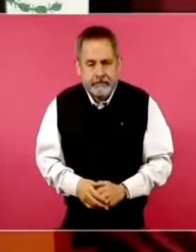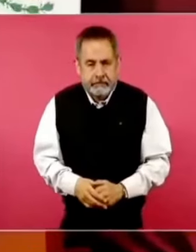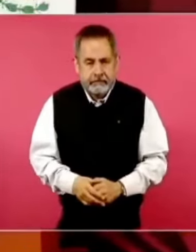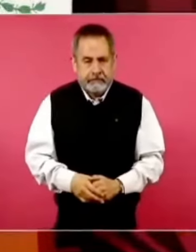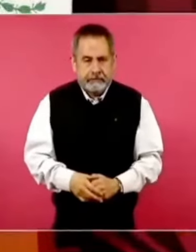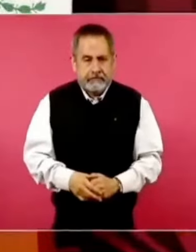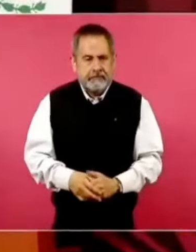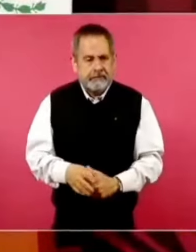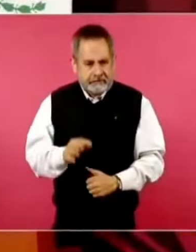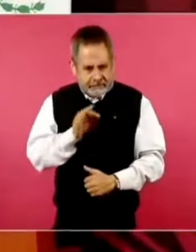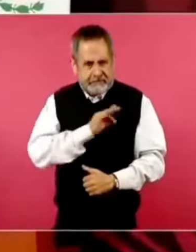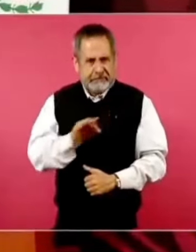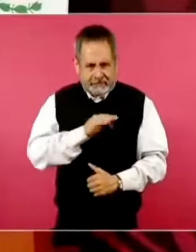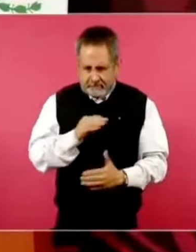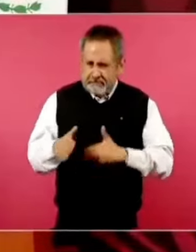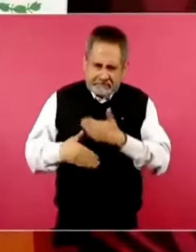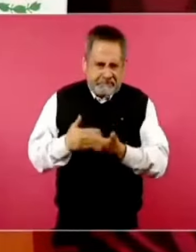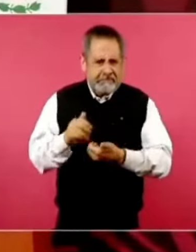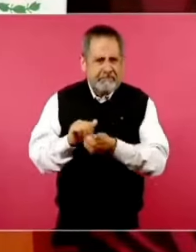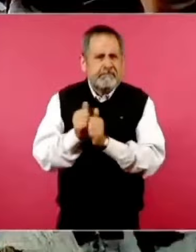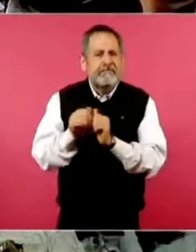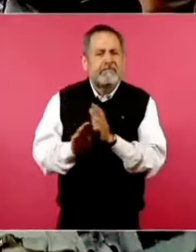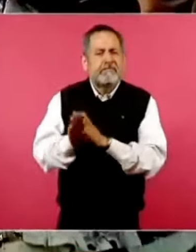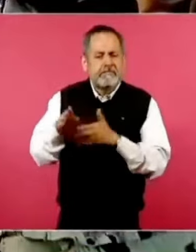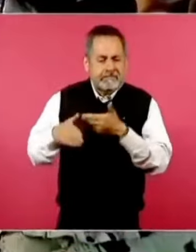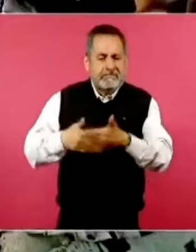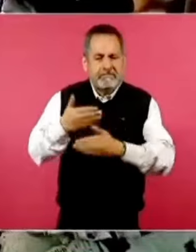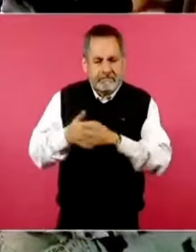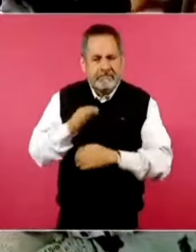se puede avanzar